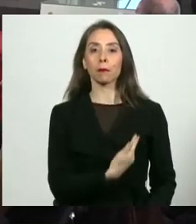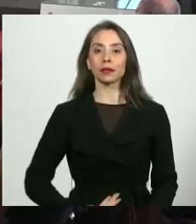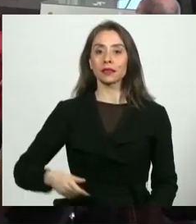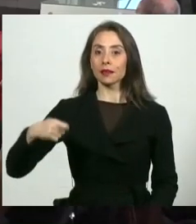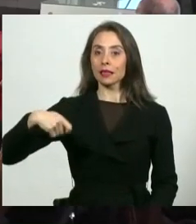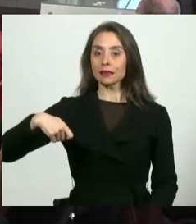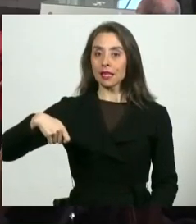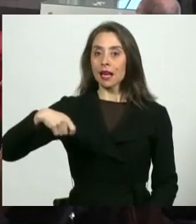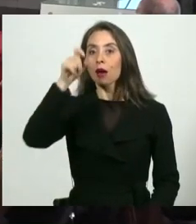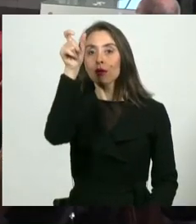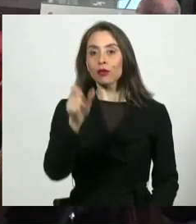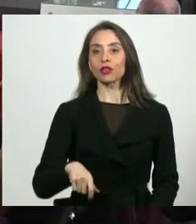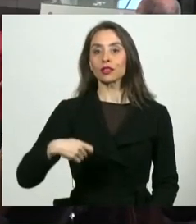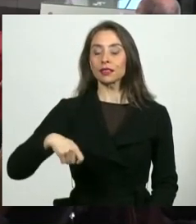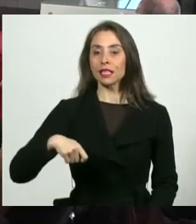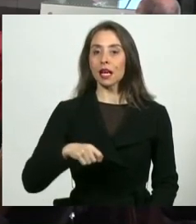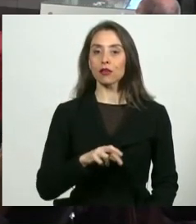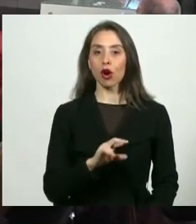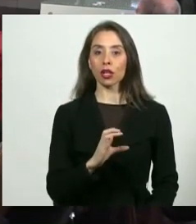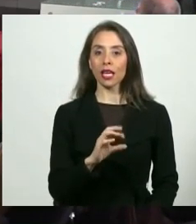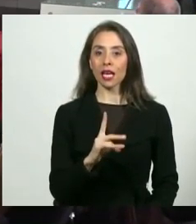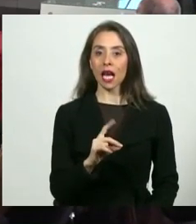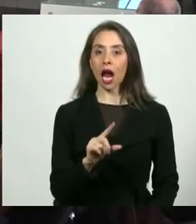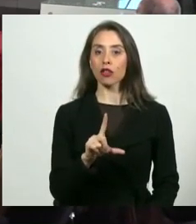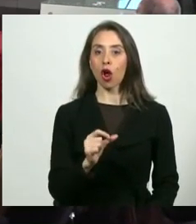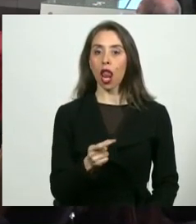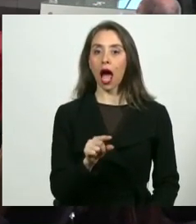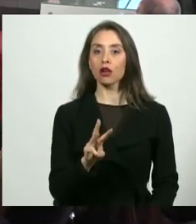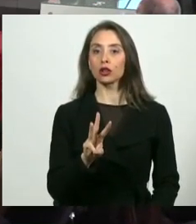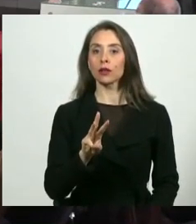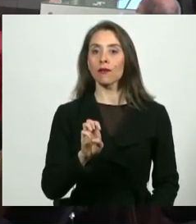Senado, senador don Ricardo Lagos Weber.